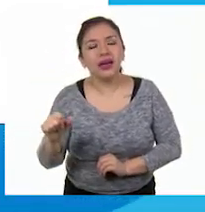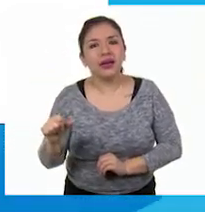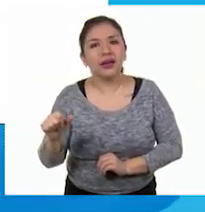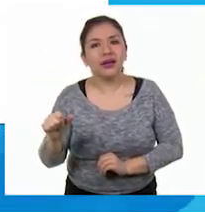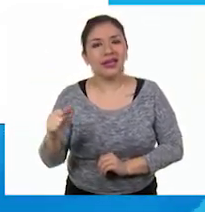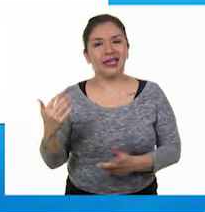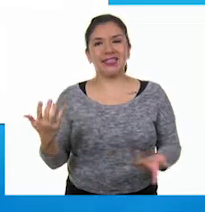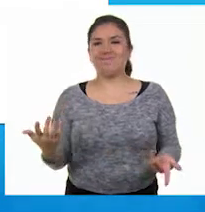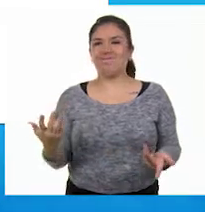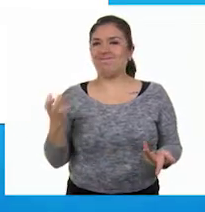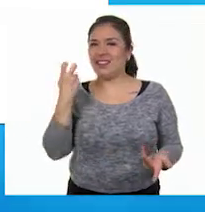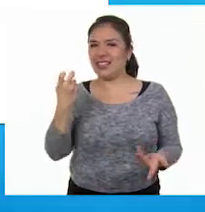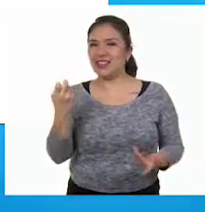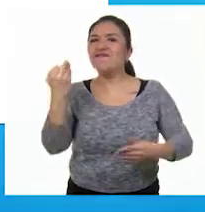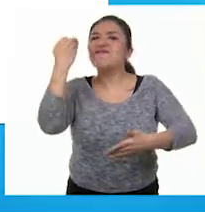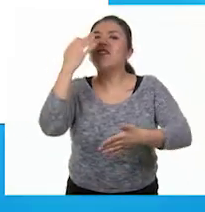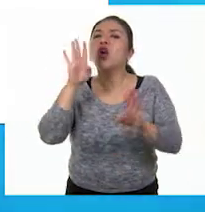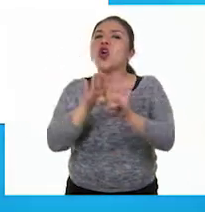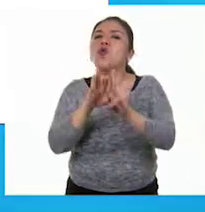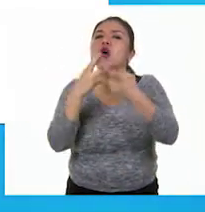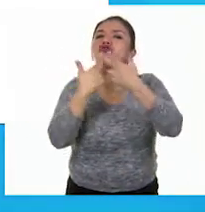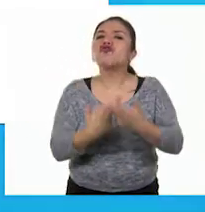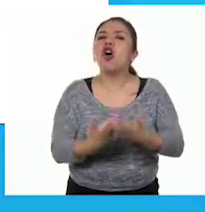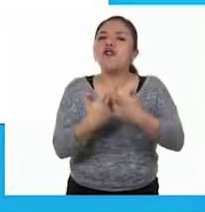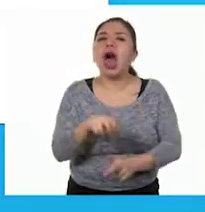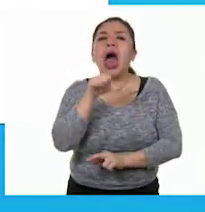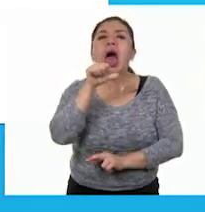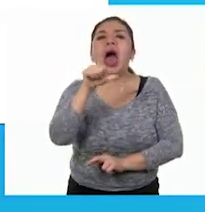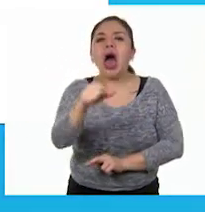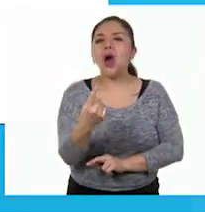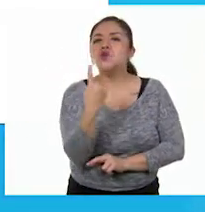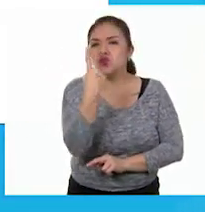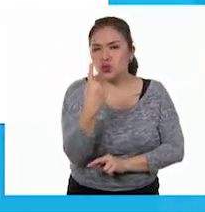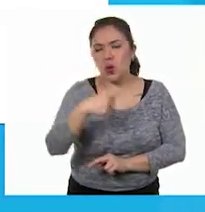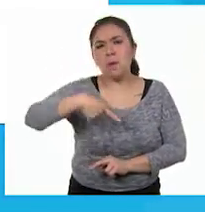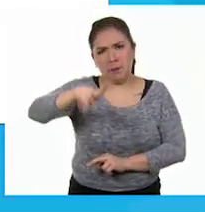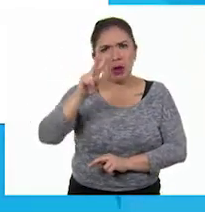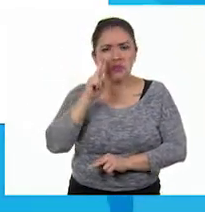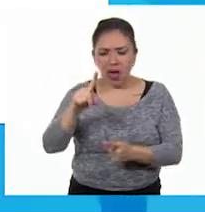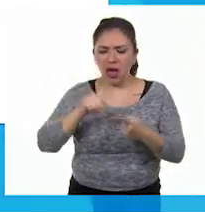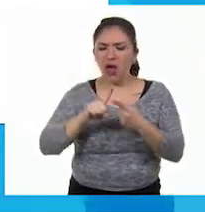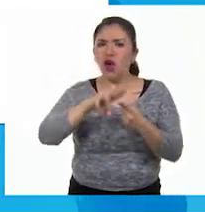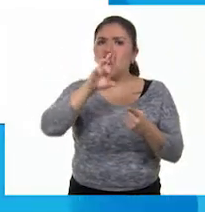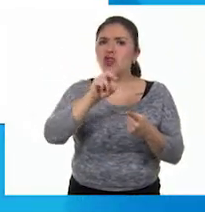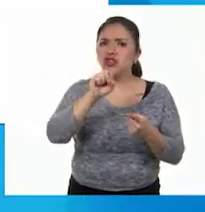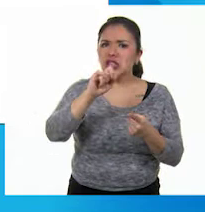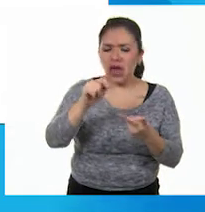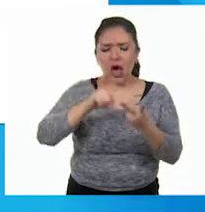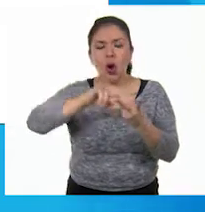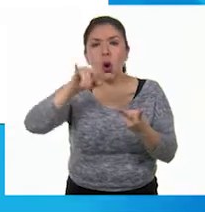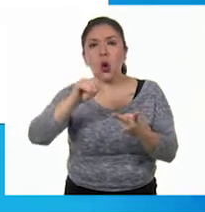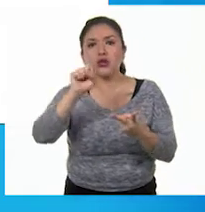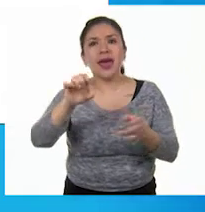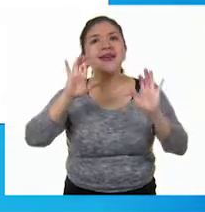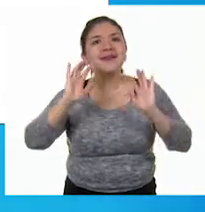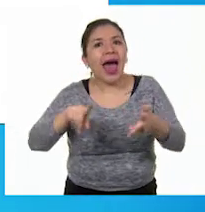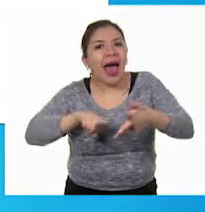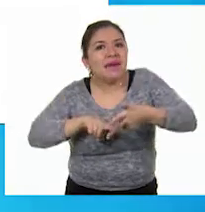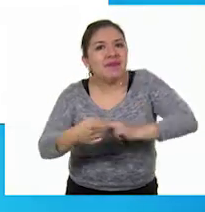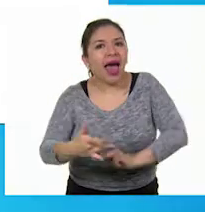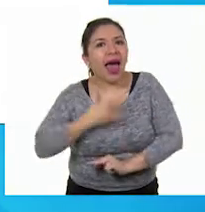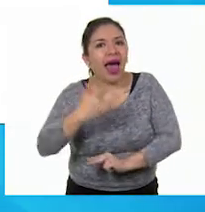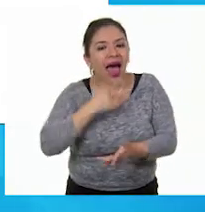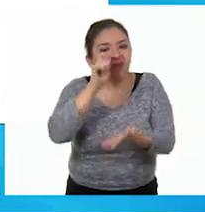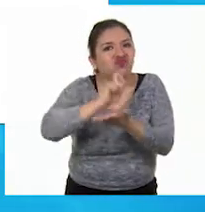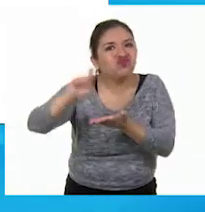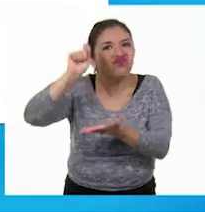Ajá. Ahí está además una A, pero lo que sí vemos es que tanto Rosita como José ya están escribiendo.